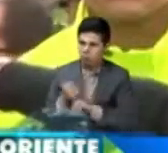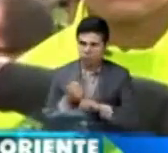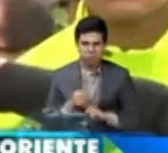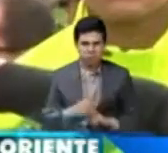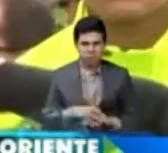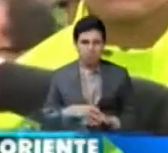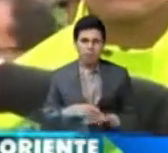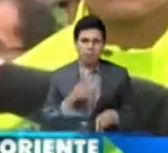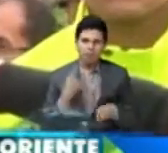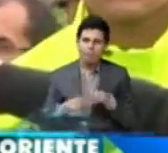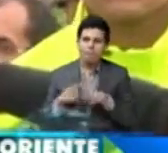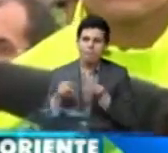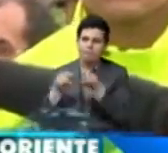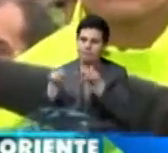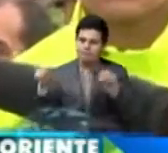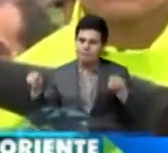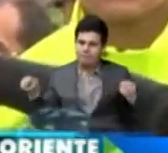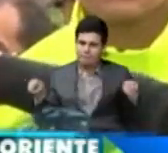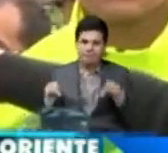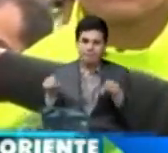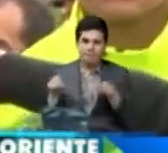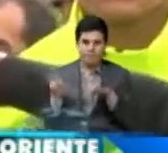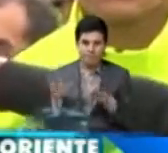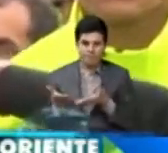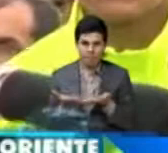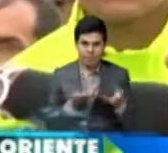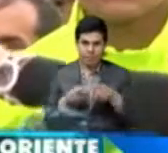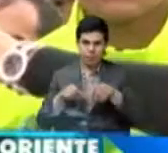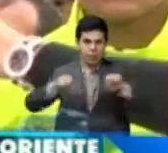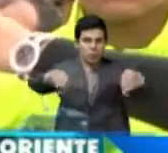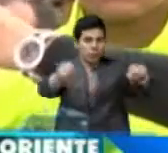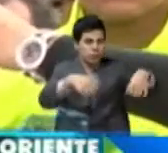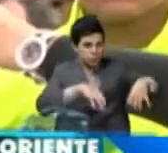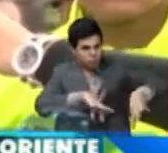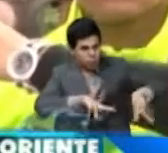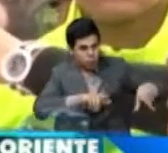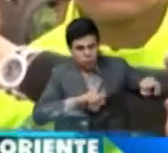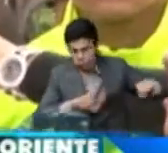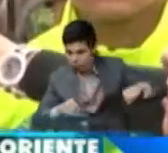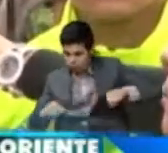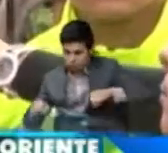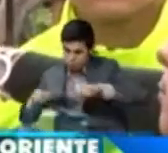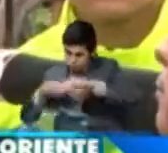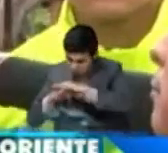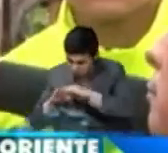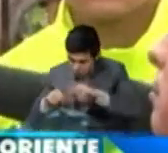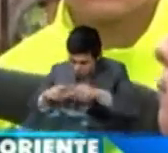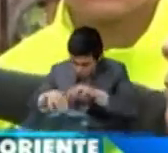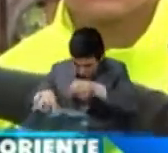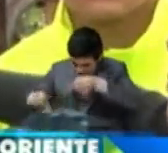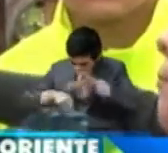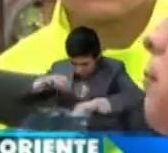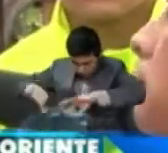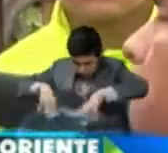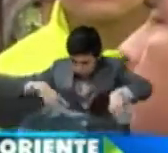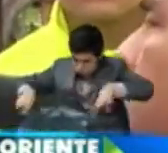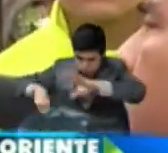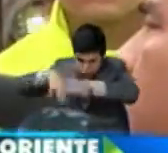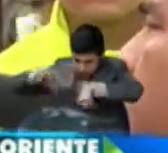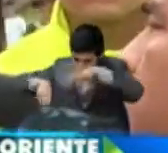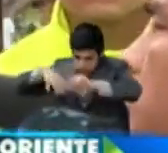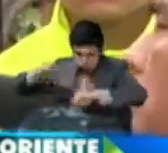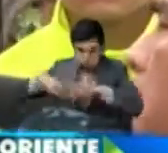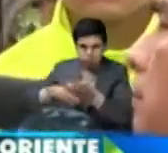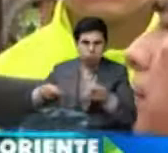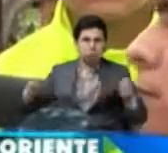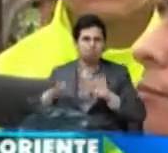esos diferentes talleres donde desmantelan las motocicletas y estas autopartes son comercializadas en forma indiscriminada en todas partes